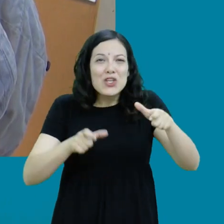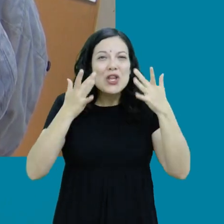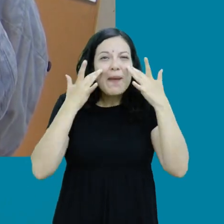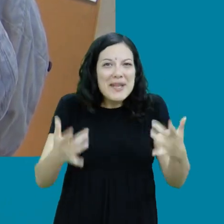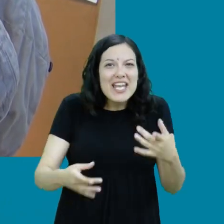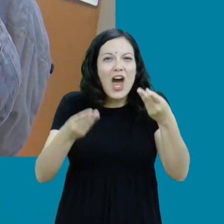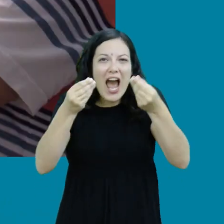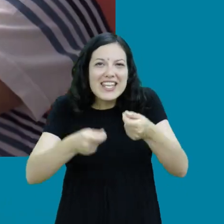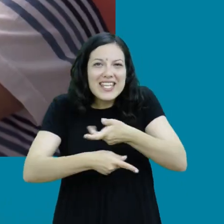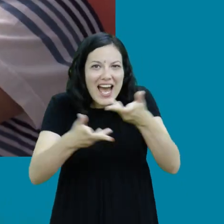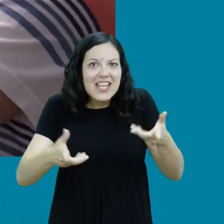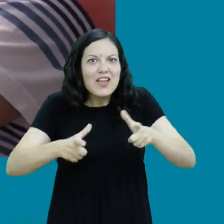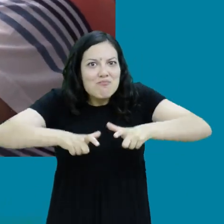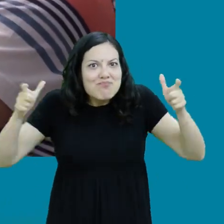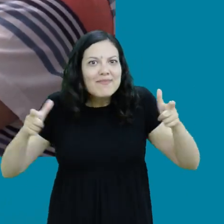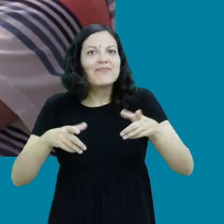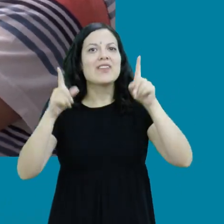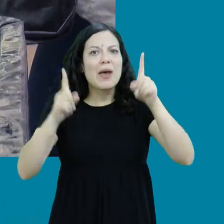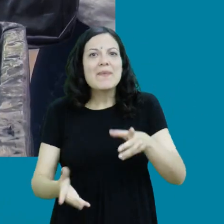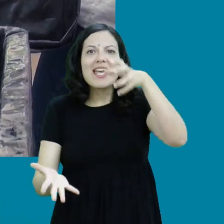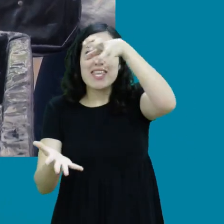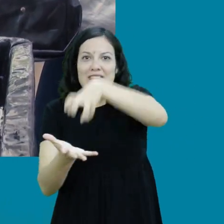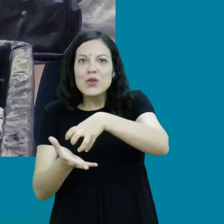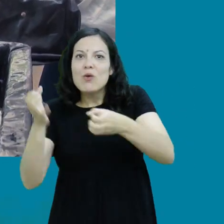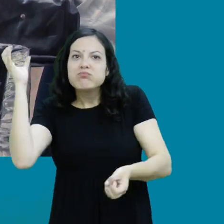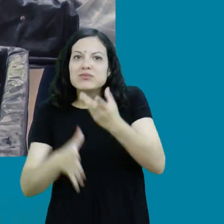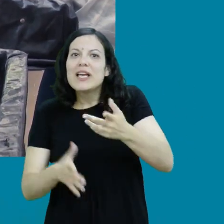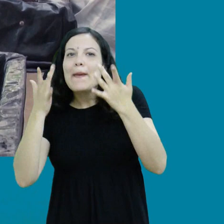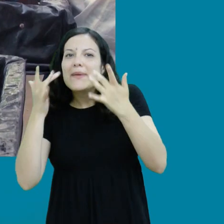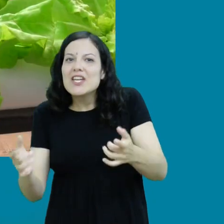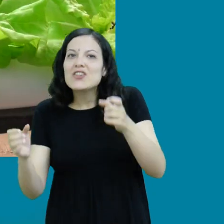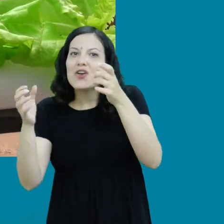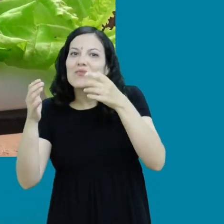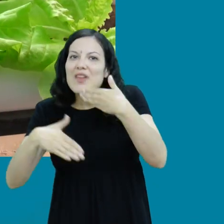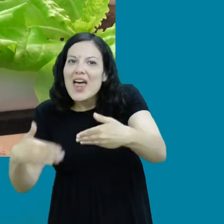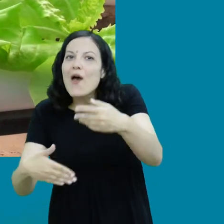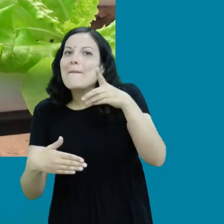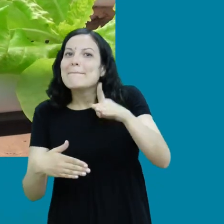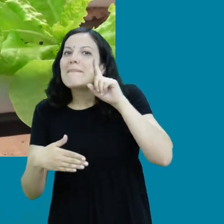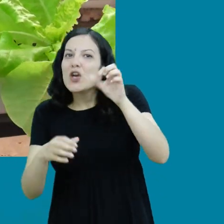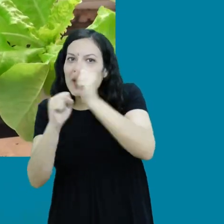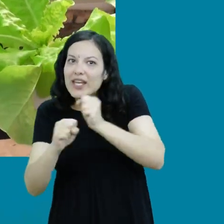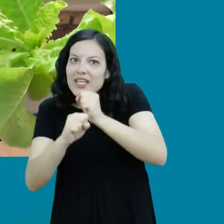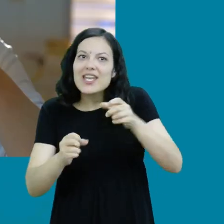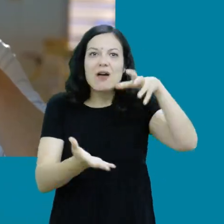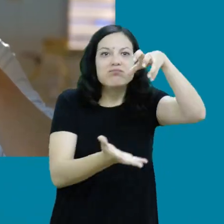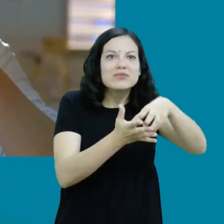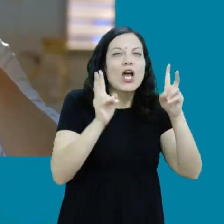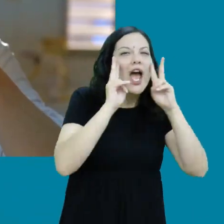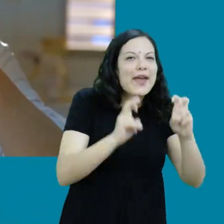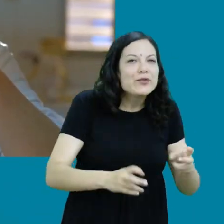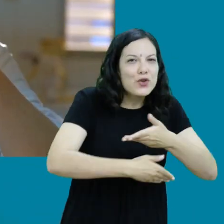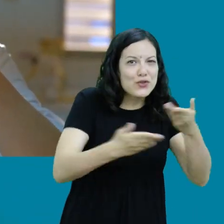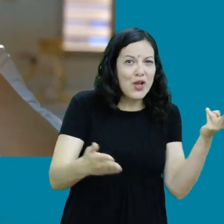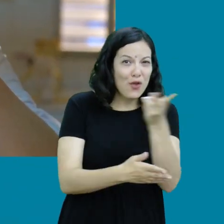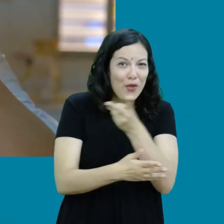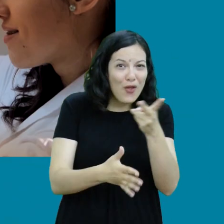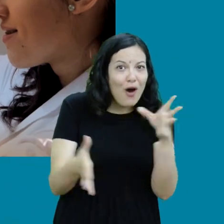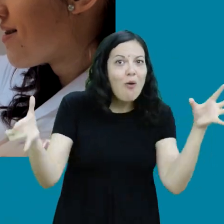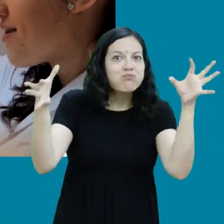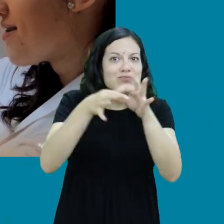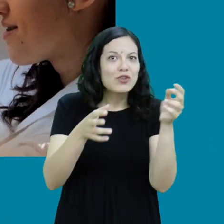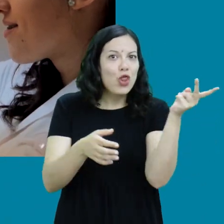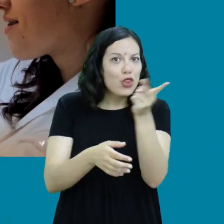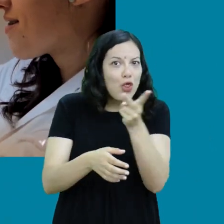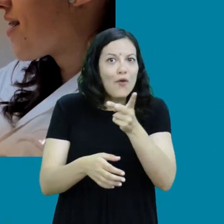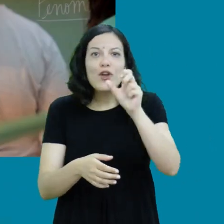y calidad. También se creó el Instituto de Investigación y Desarrollo en Bioingeniería y el Instituto de Estudios Sociales, ambos de doble dependencia entre